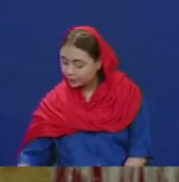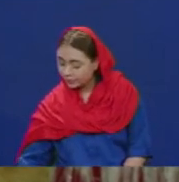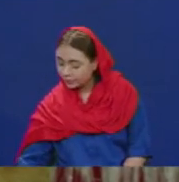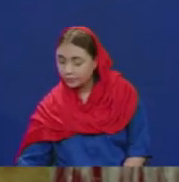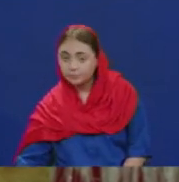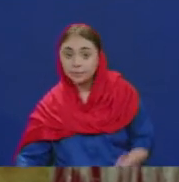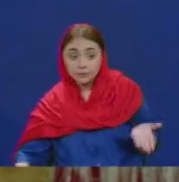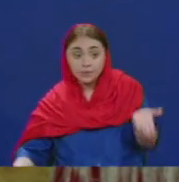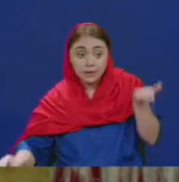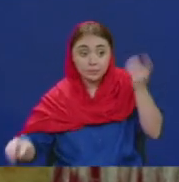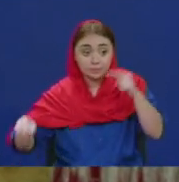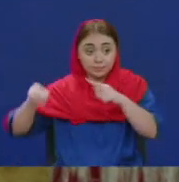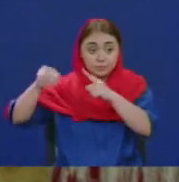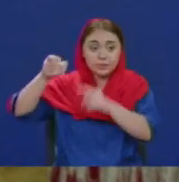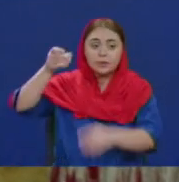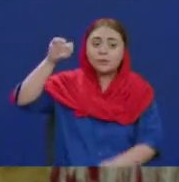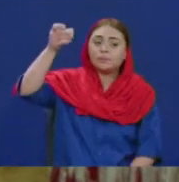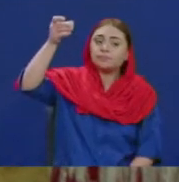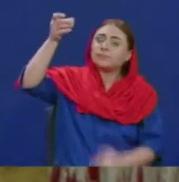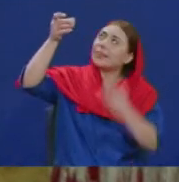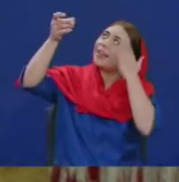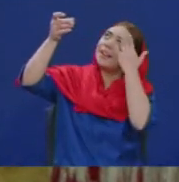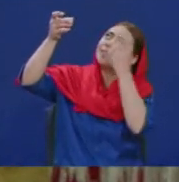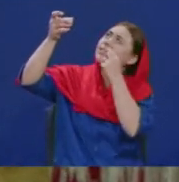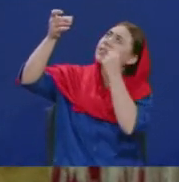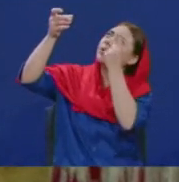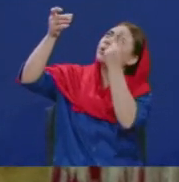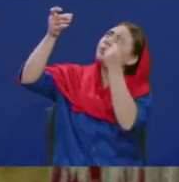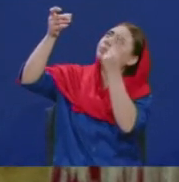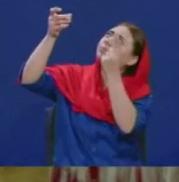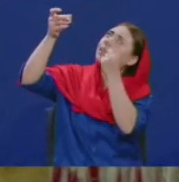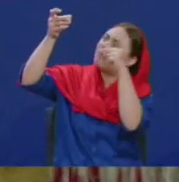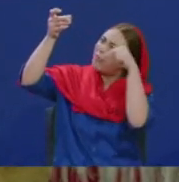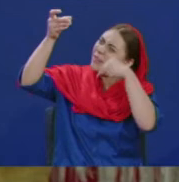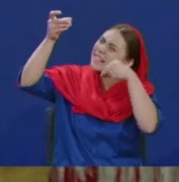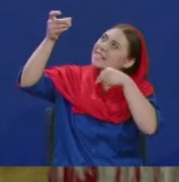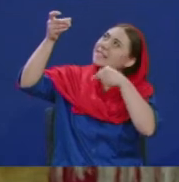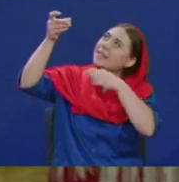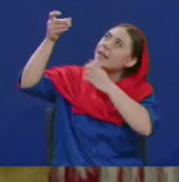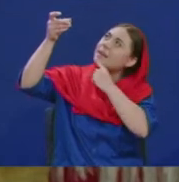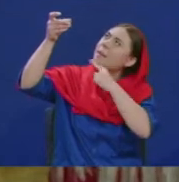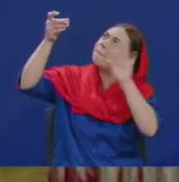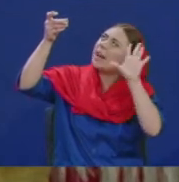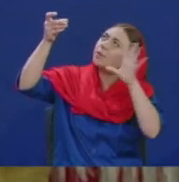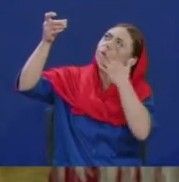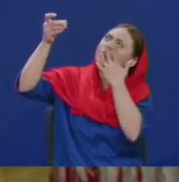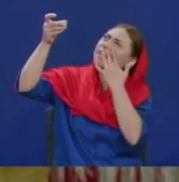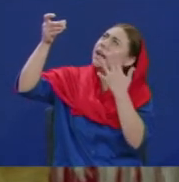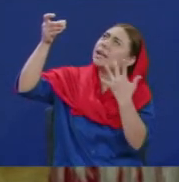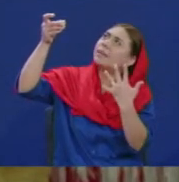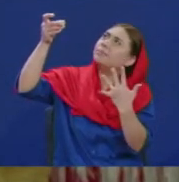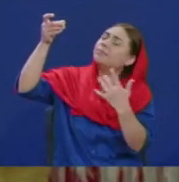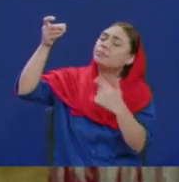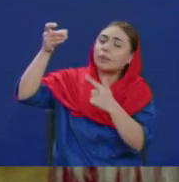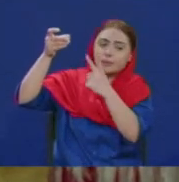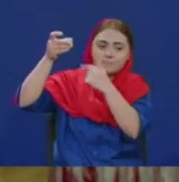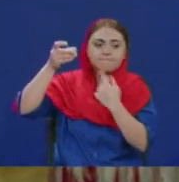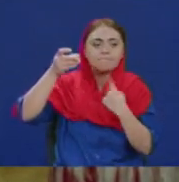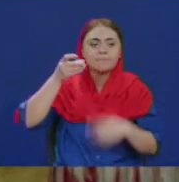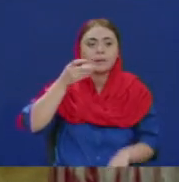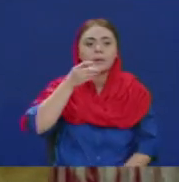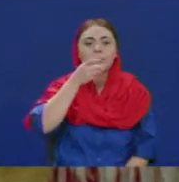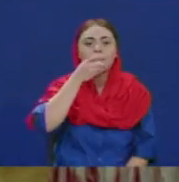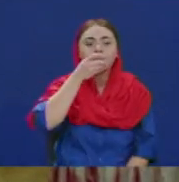Levanta tu copa y dile gracias, Señor, por el sello del nuevo pacto en tu sangre. Bebamos todos en el nombre de